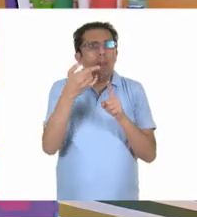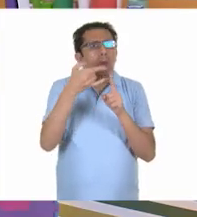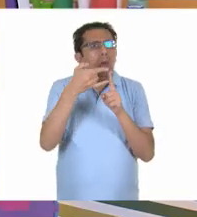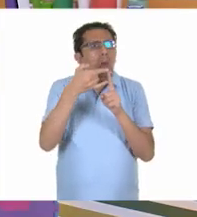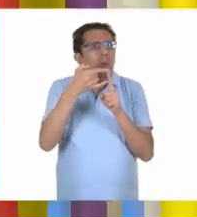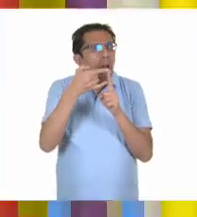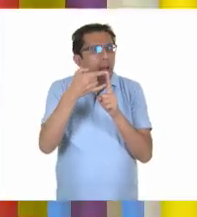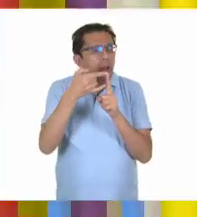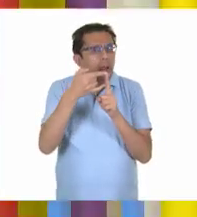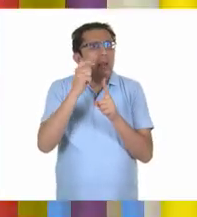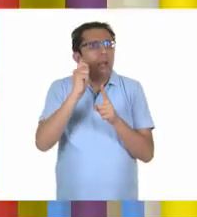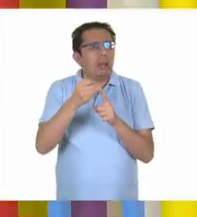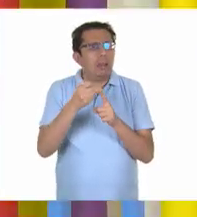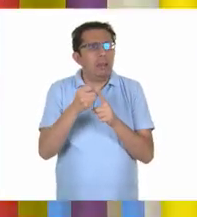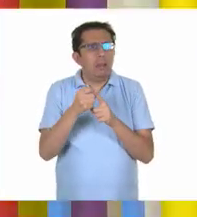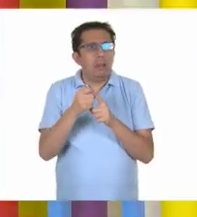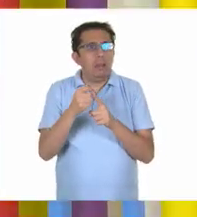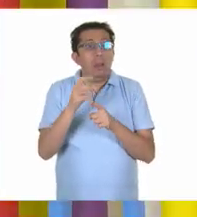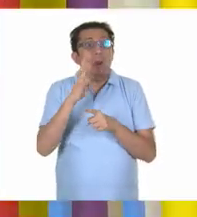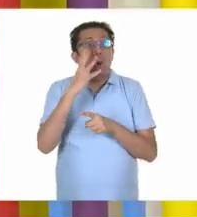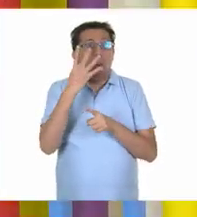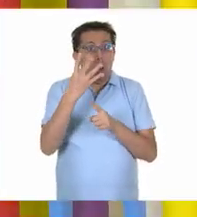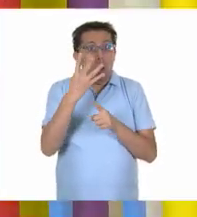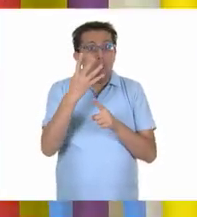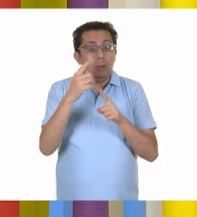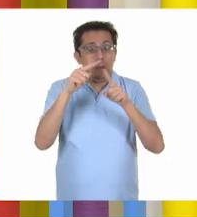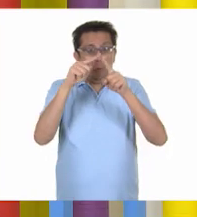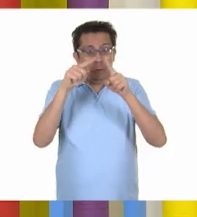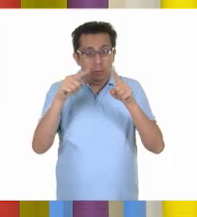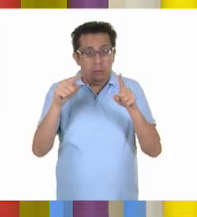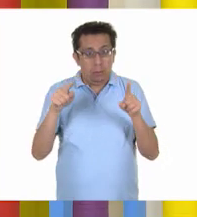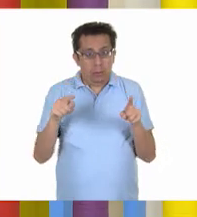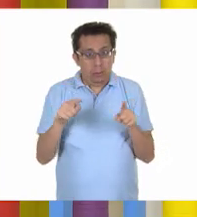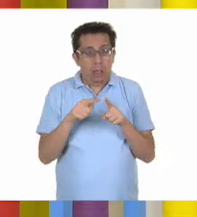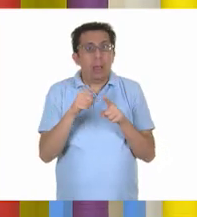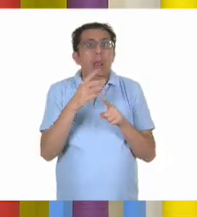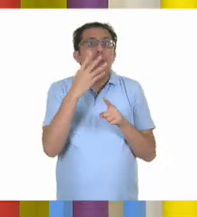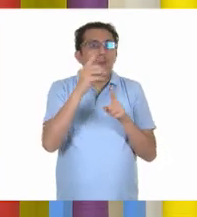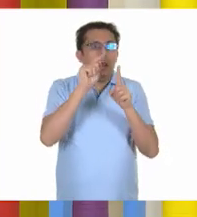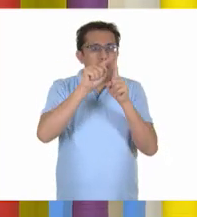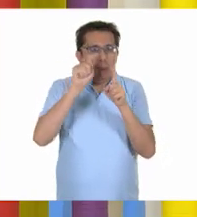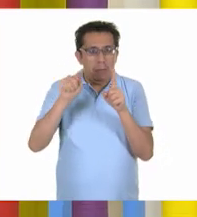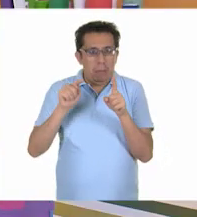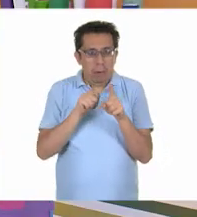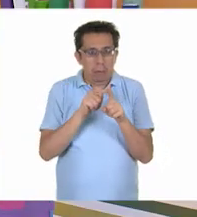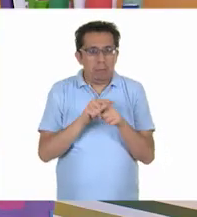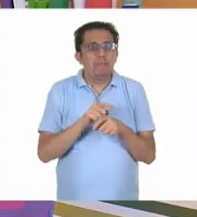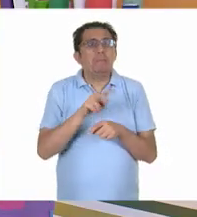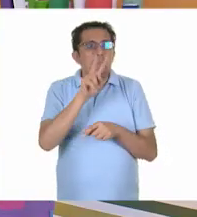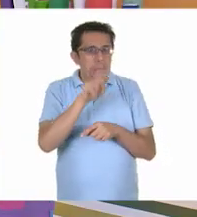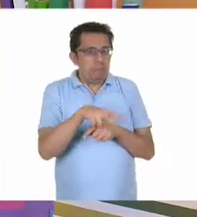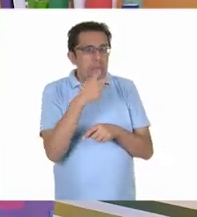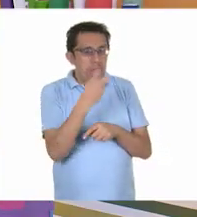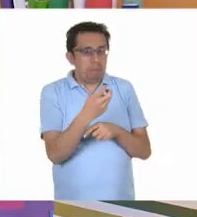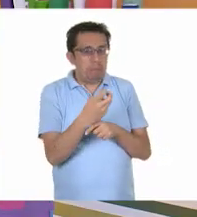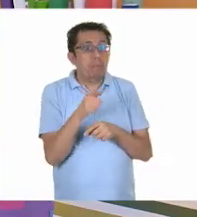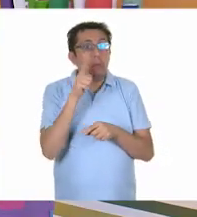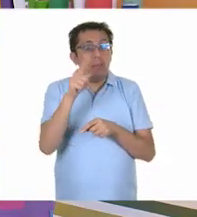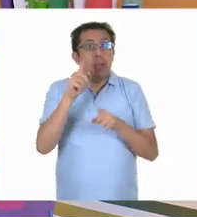cuadriláteros? Los cuadriláteros tienen cuatro vértices y cuatro aristas. Así es. Bueno, aquí en el